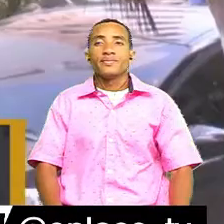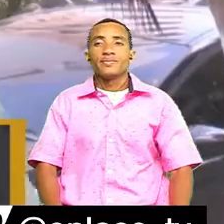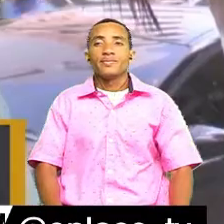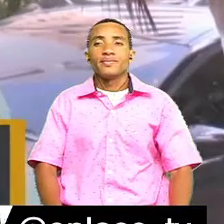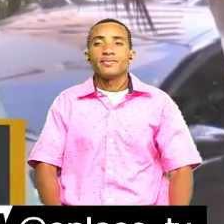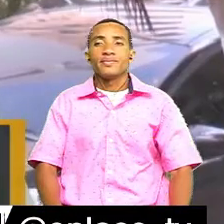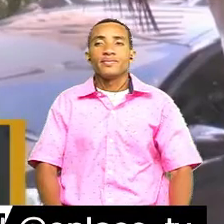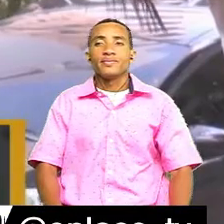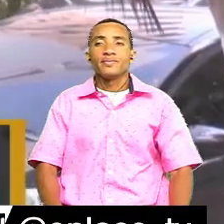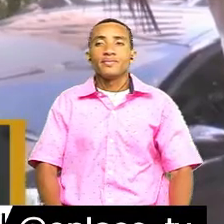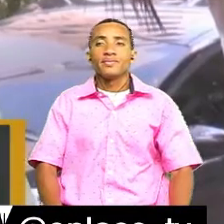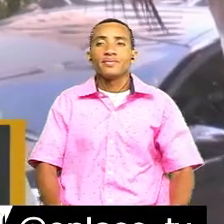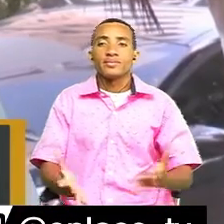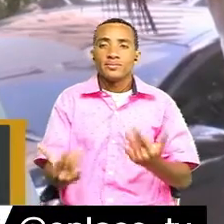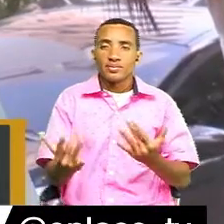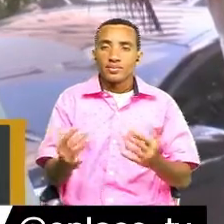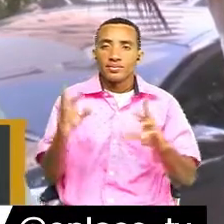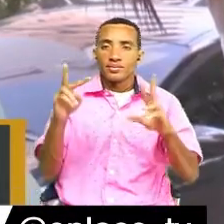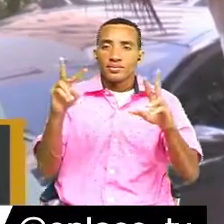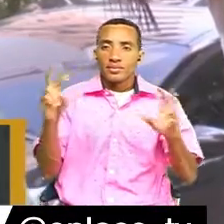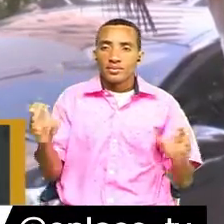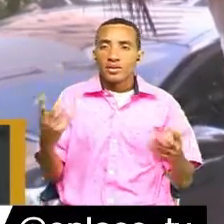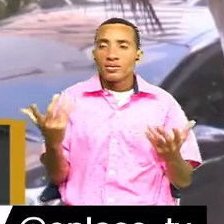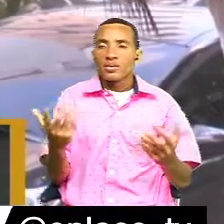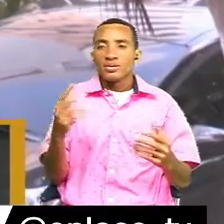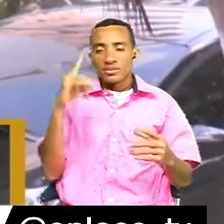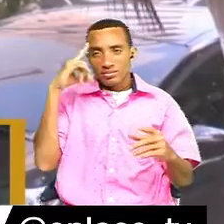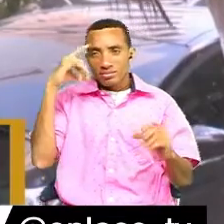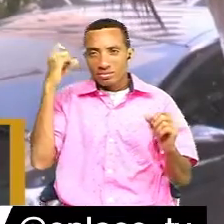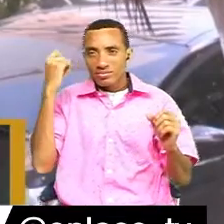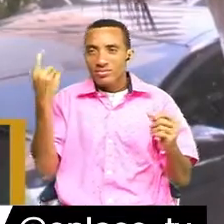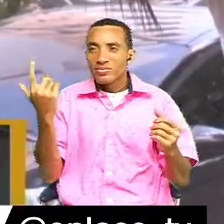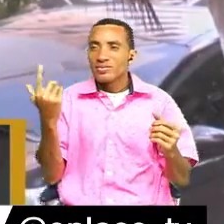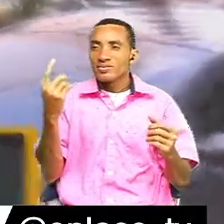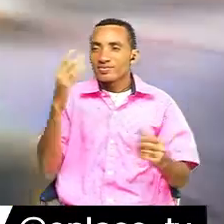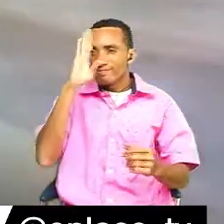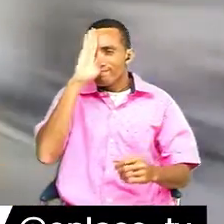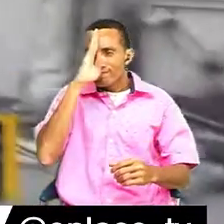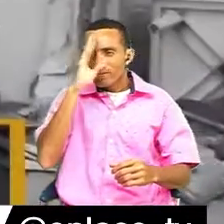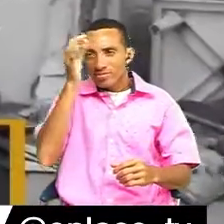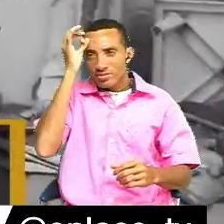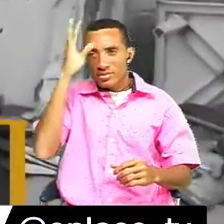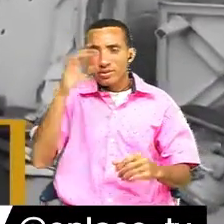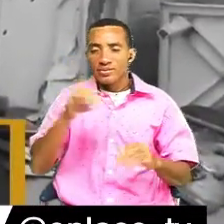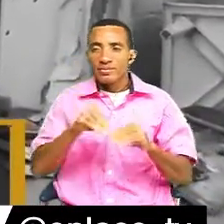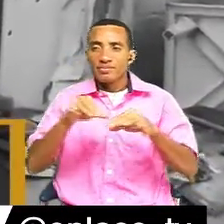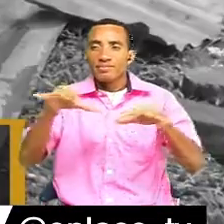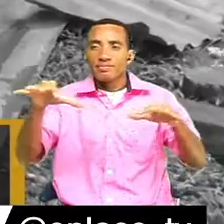Estamos estudiando el tema, existen, digamos, grandes inquietudes, especialmente en el tema de cobertura.